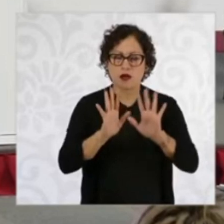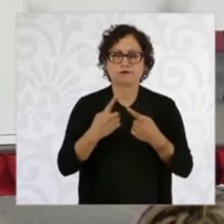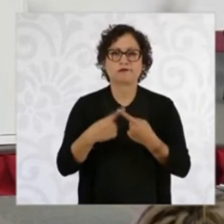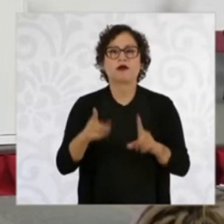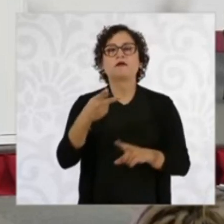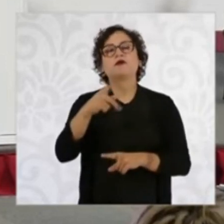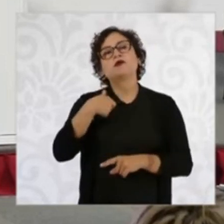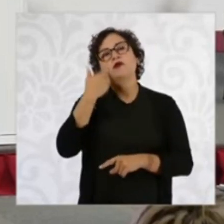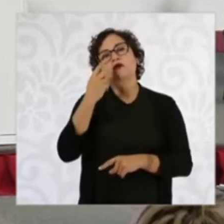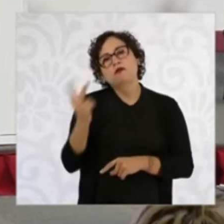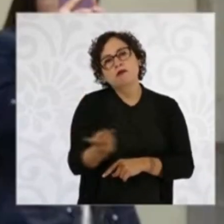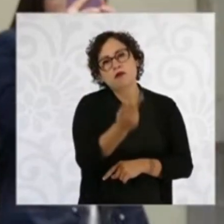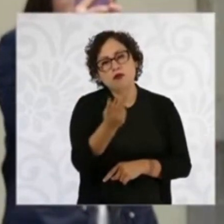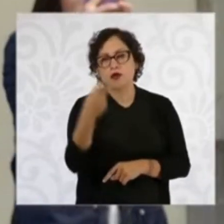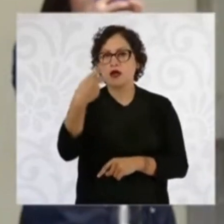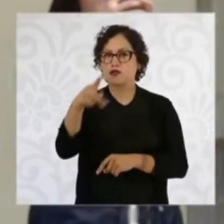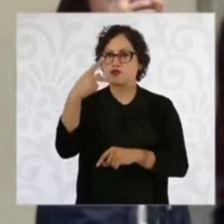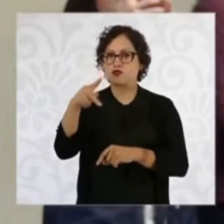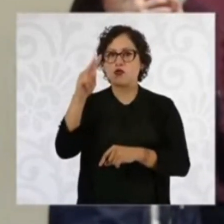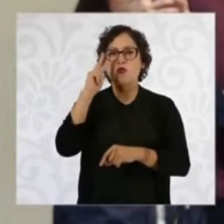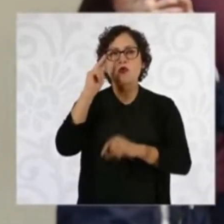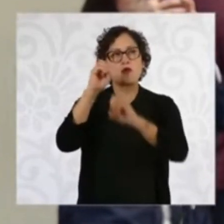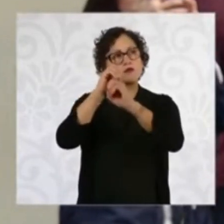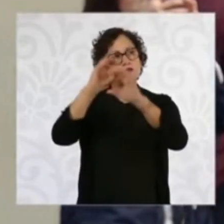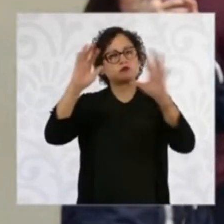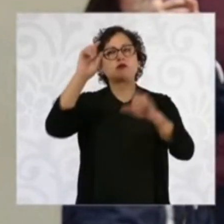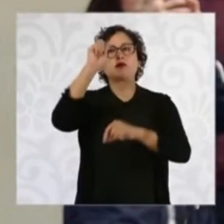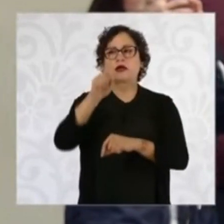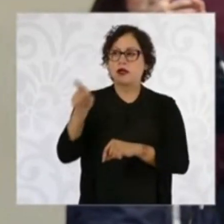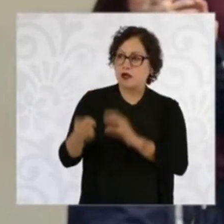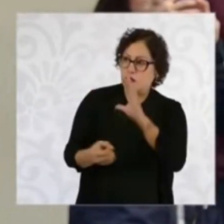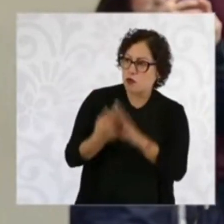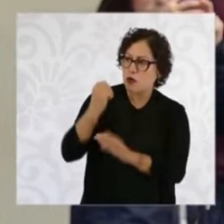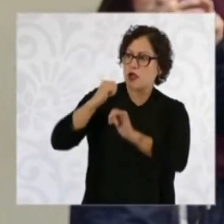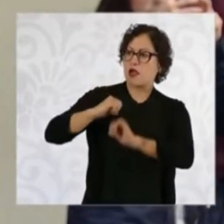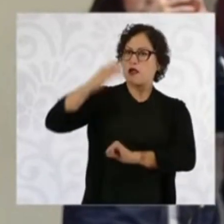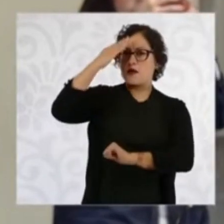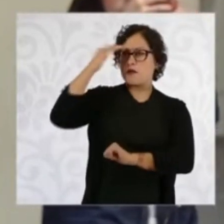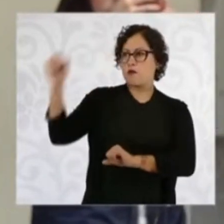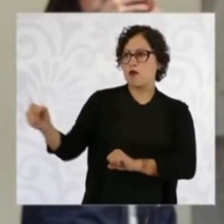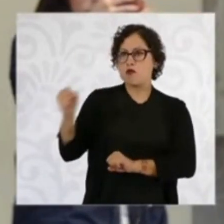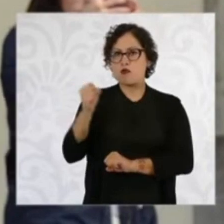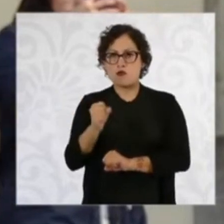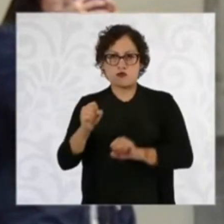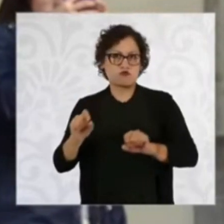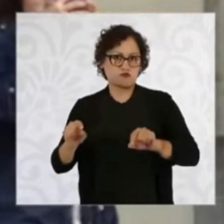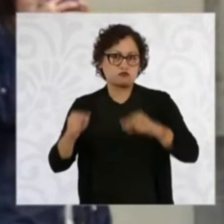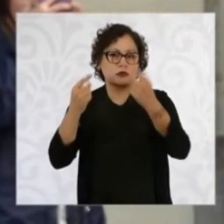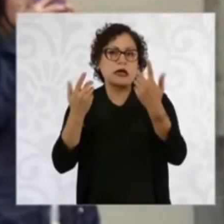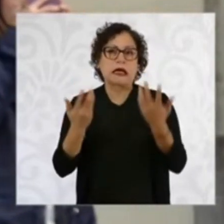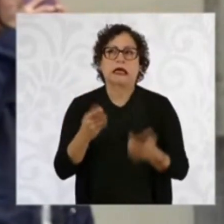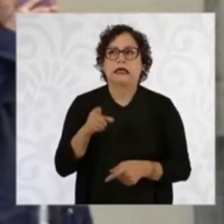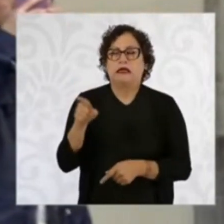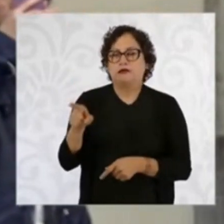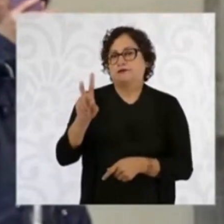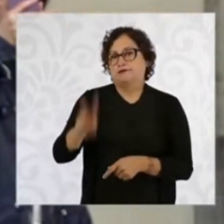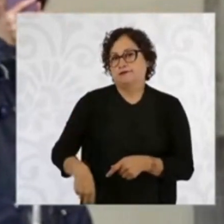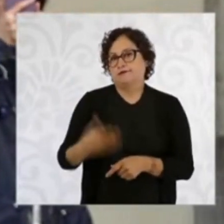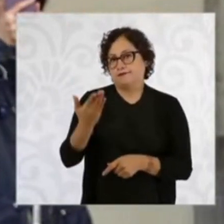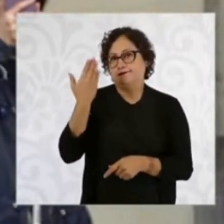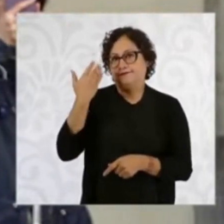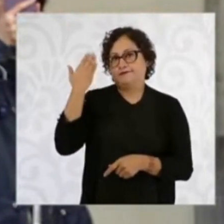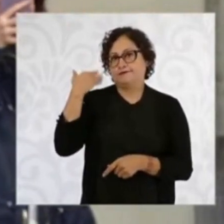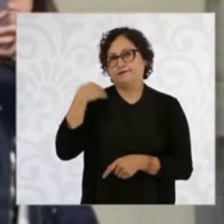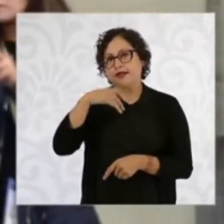preguntarle cuál es su visión en torno a, bueno, un nuevo dirigente de una oposición que, bueno, hemos visto ha hecho un papel bastante atropellado